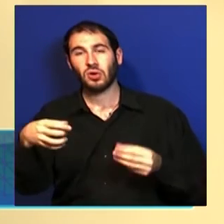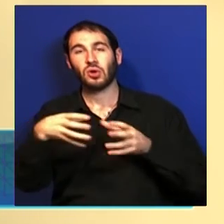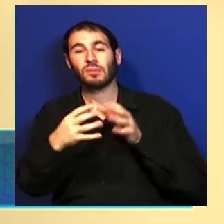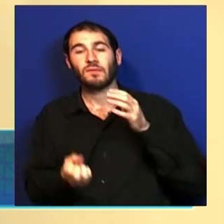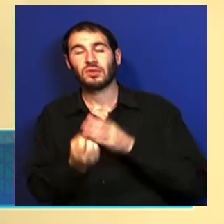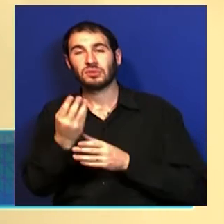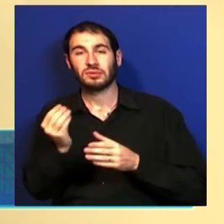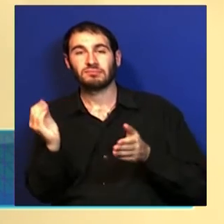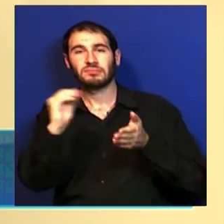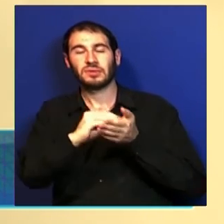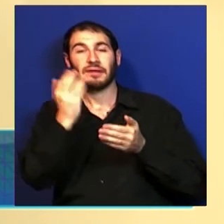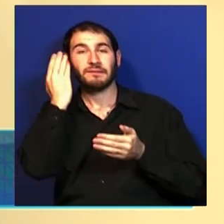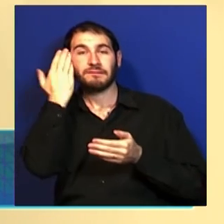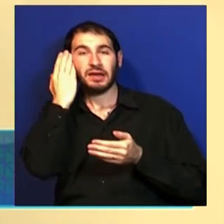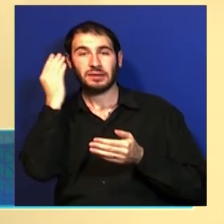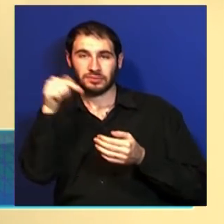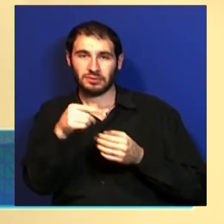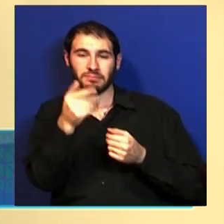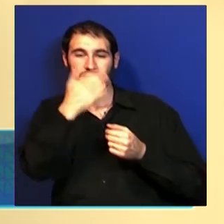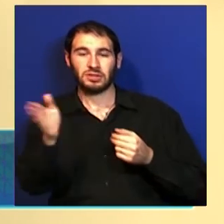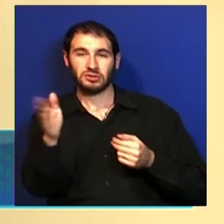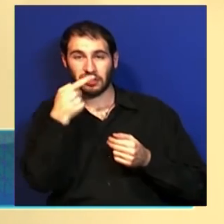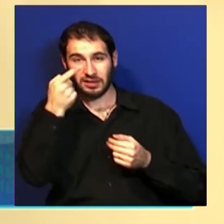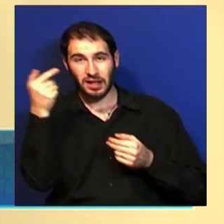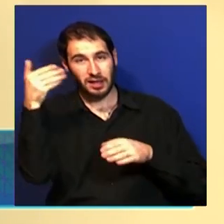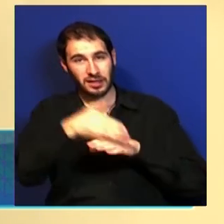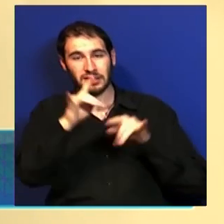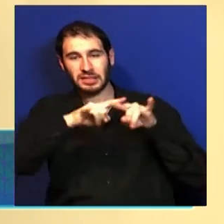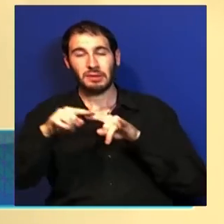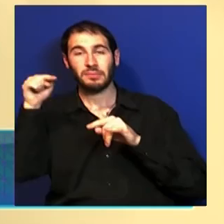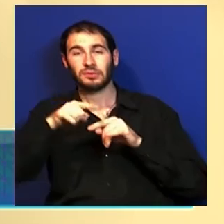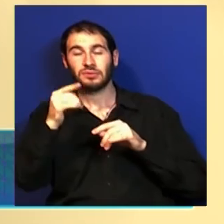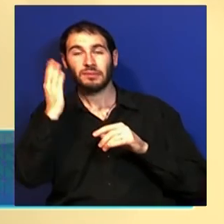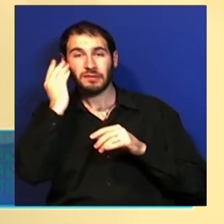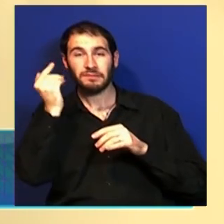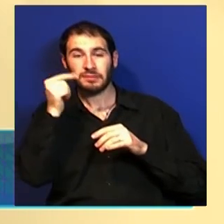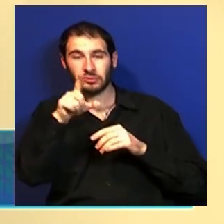Fundación suben el link a Facebook, así que todos los interesados pueden ingresar a